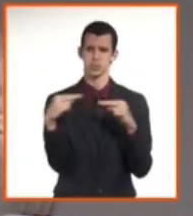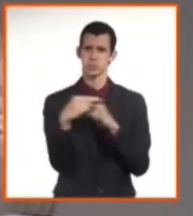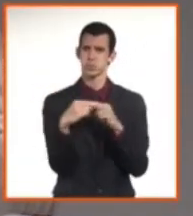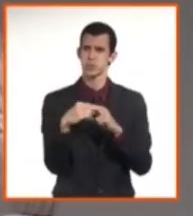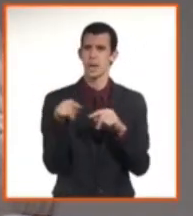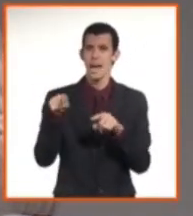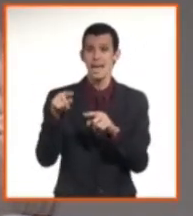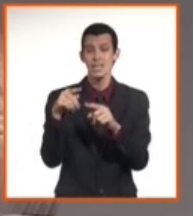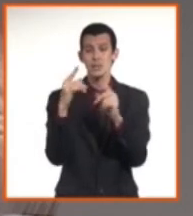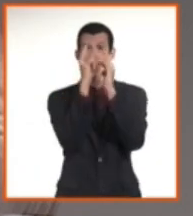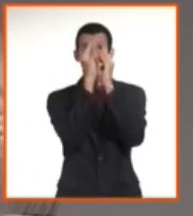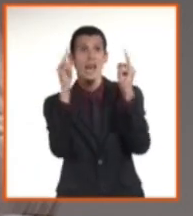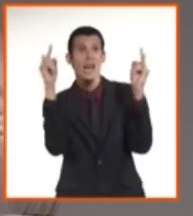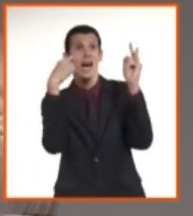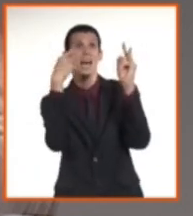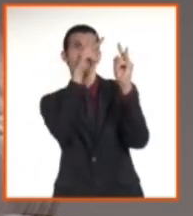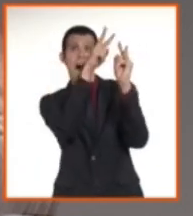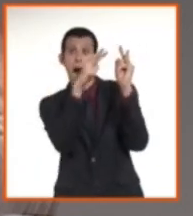línea de 33.000 voltios, que alimenta